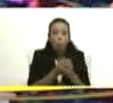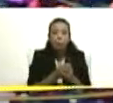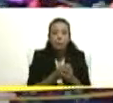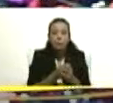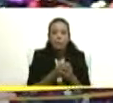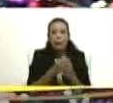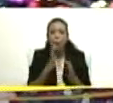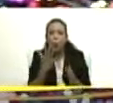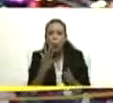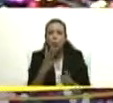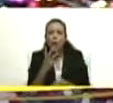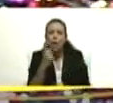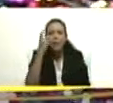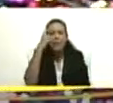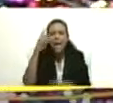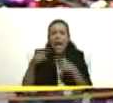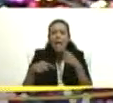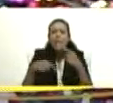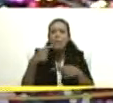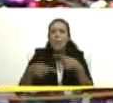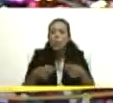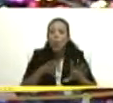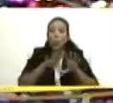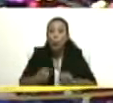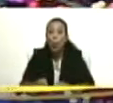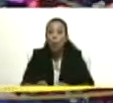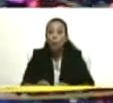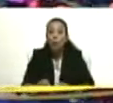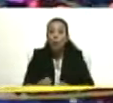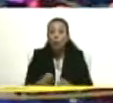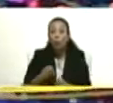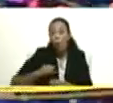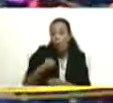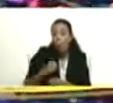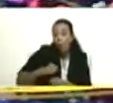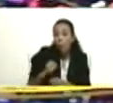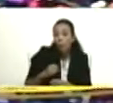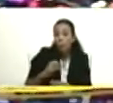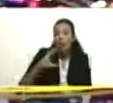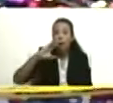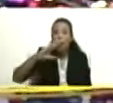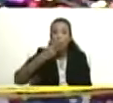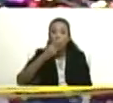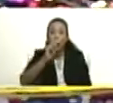habían pasado apenas unos días del intento de invasión por Cúcuta, ¿lo recuerdan?